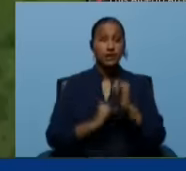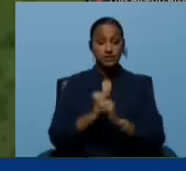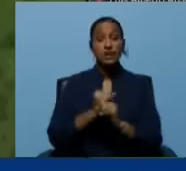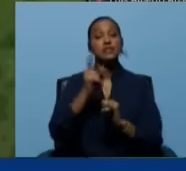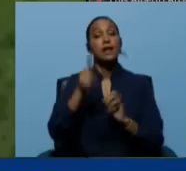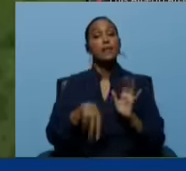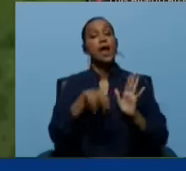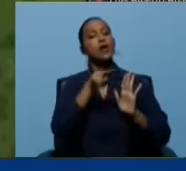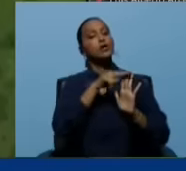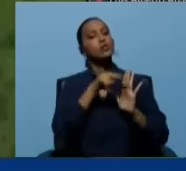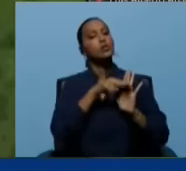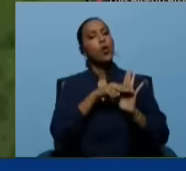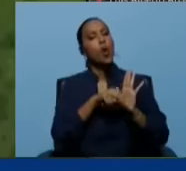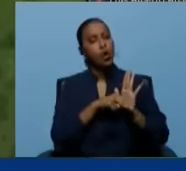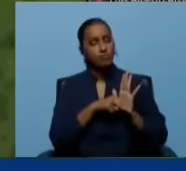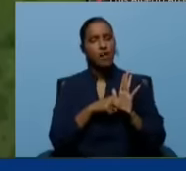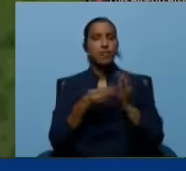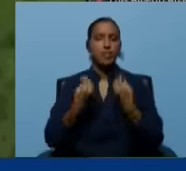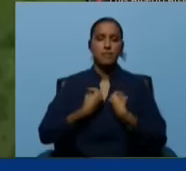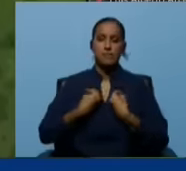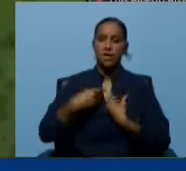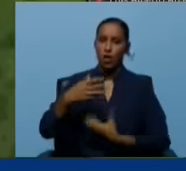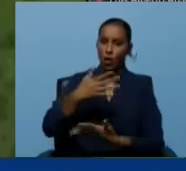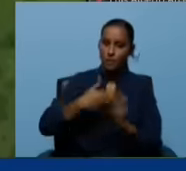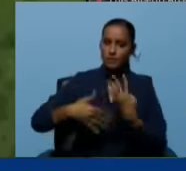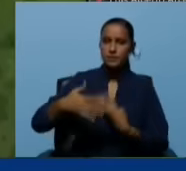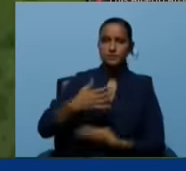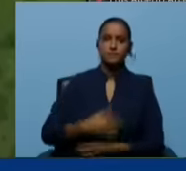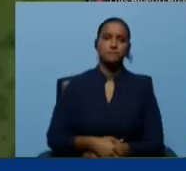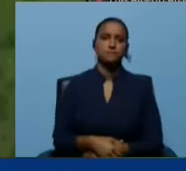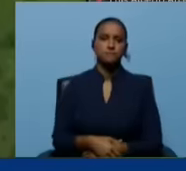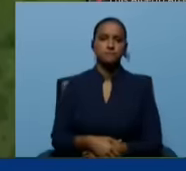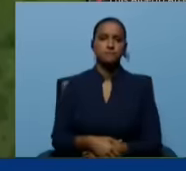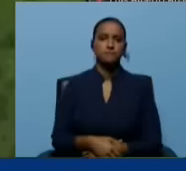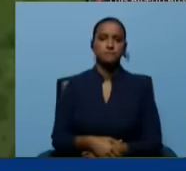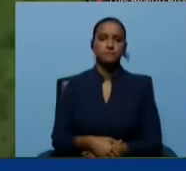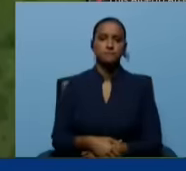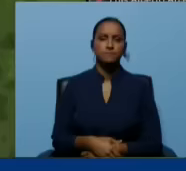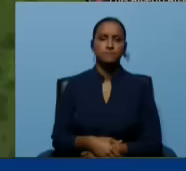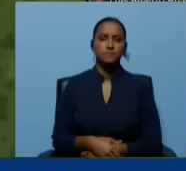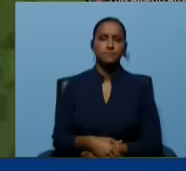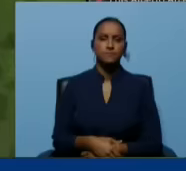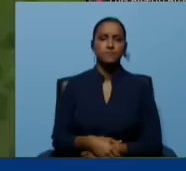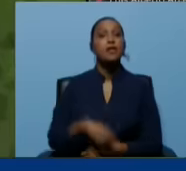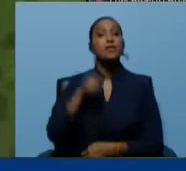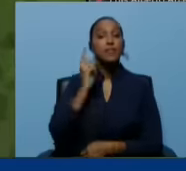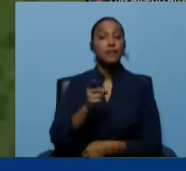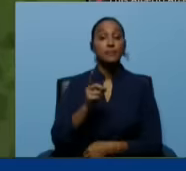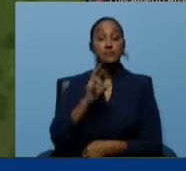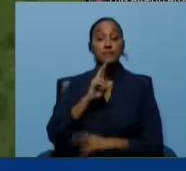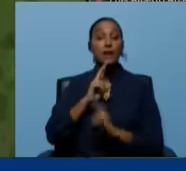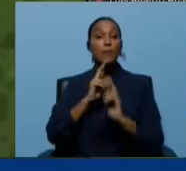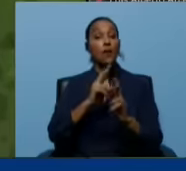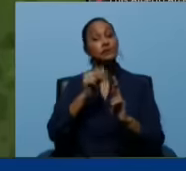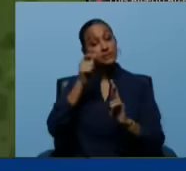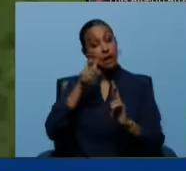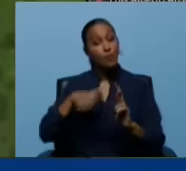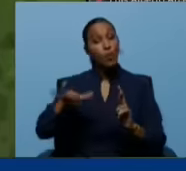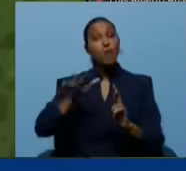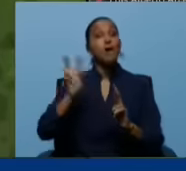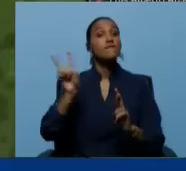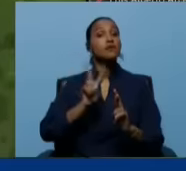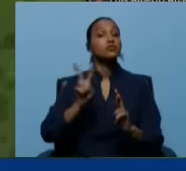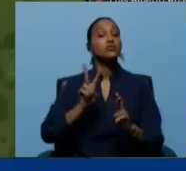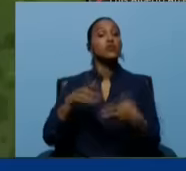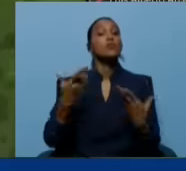elementales de convivencia. Corresponde a los venezolanos dirimir y esclarecer lo que les atañe. Pero